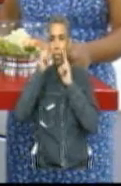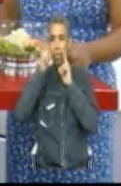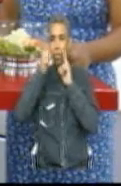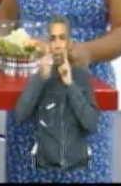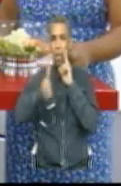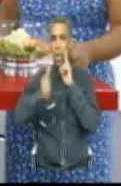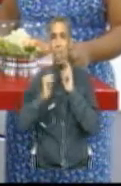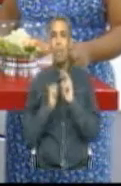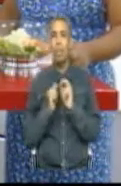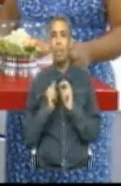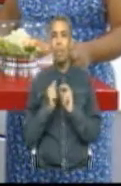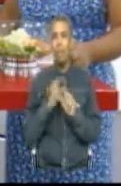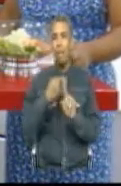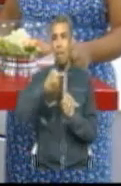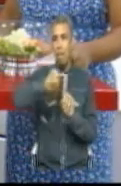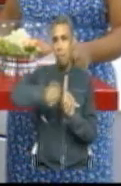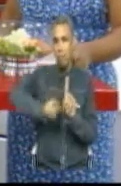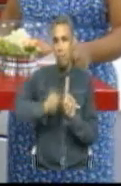día en que